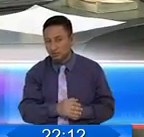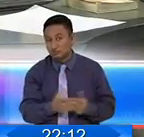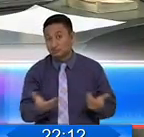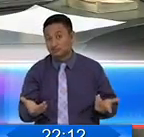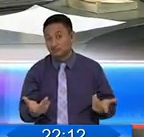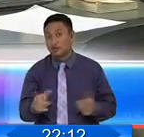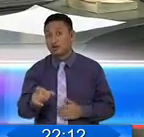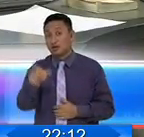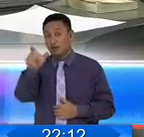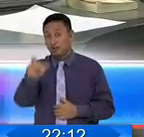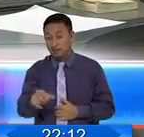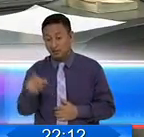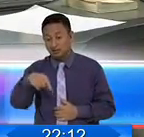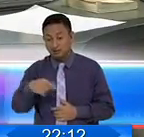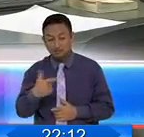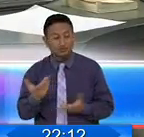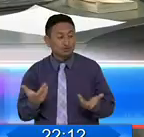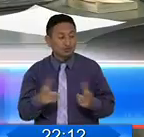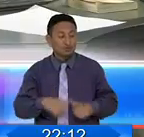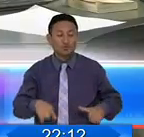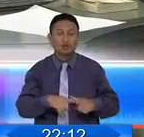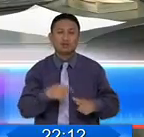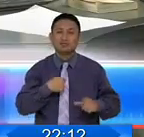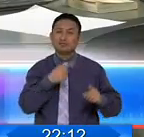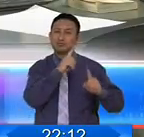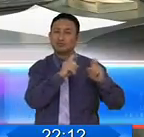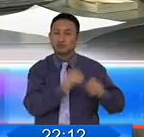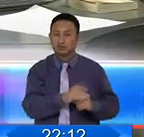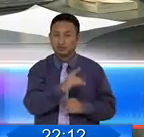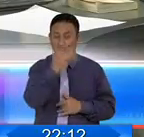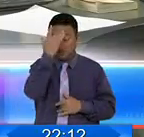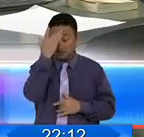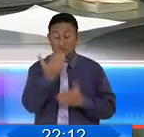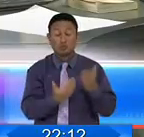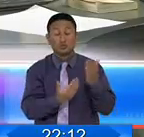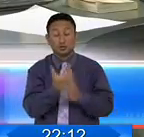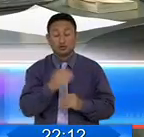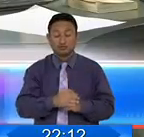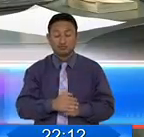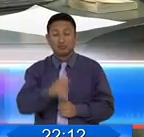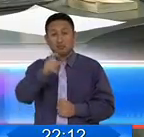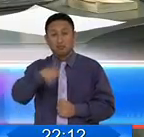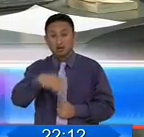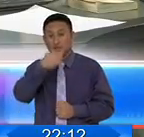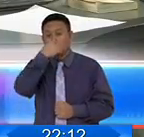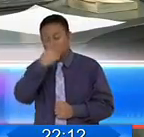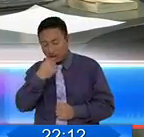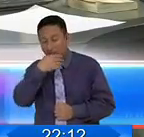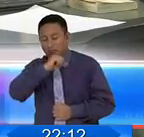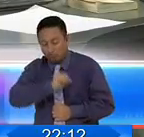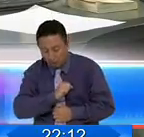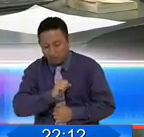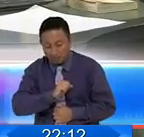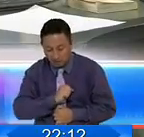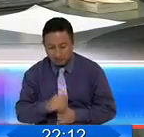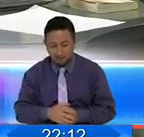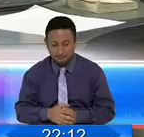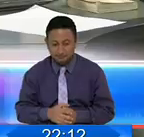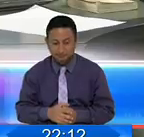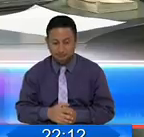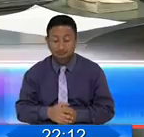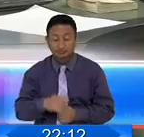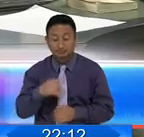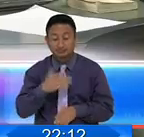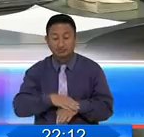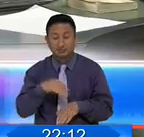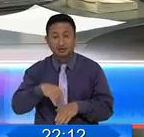ciudadanía necesitaba un punto de información. Es una enfermedad nueva. Muchos estamos con gripe, estamos con tos, hay una estación